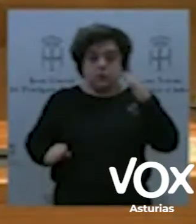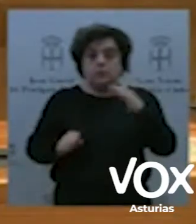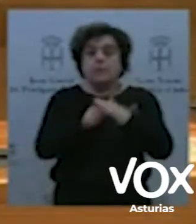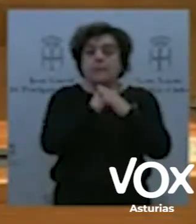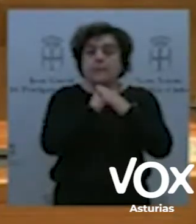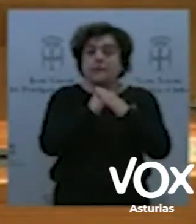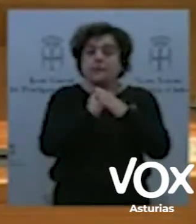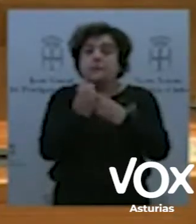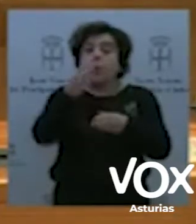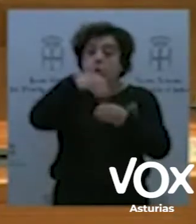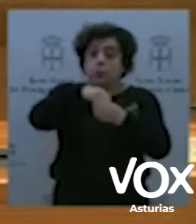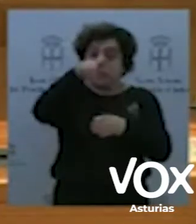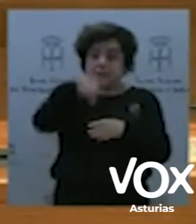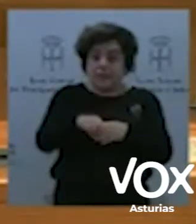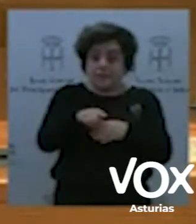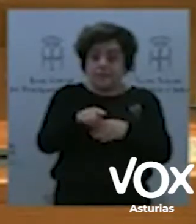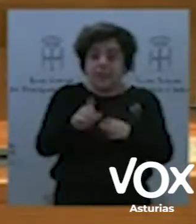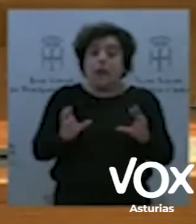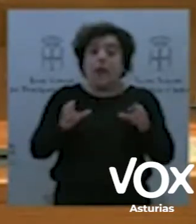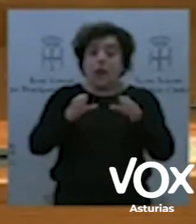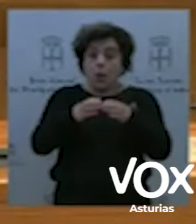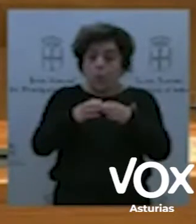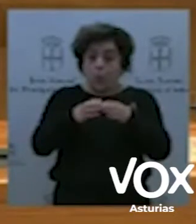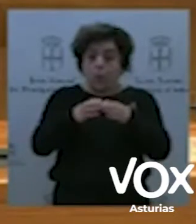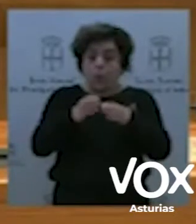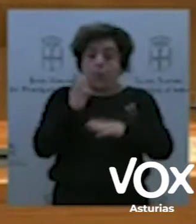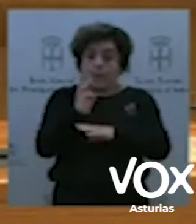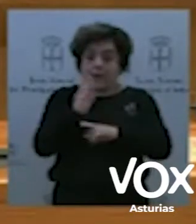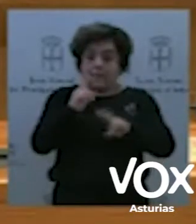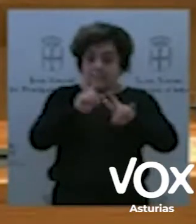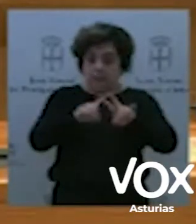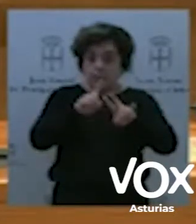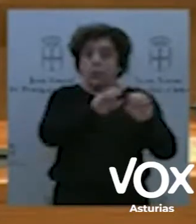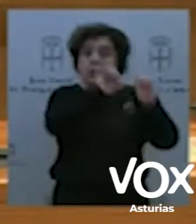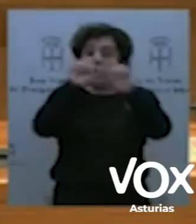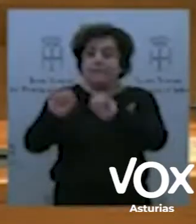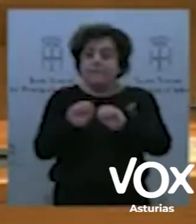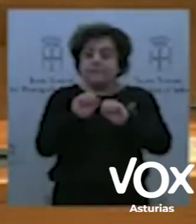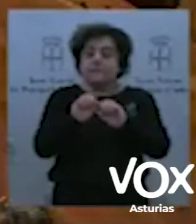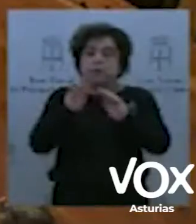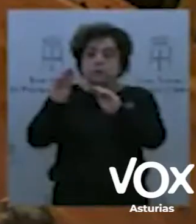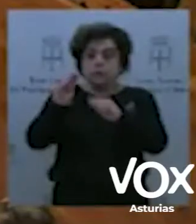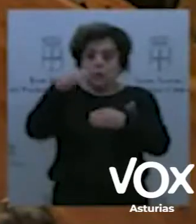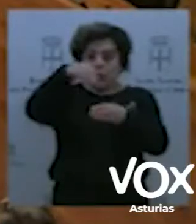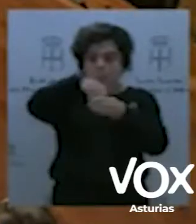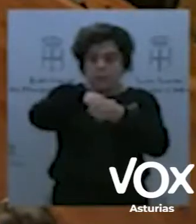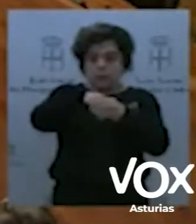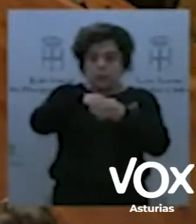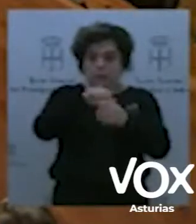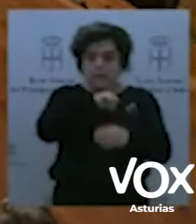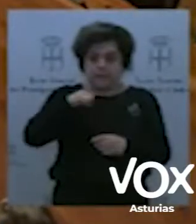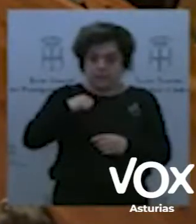la defensa de su voto particular. Tiene la palabra el Grupo Parlamentario Vox.